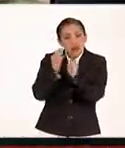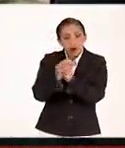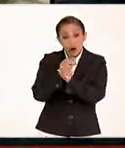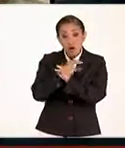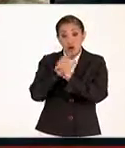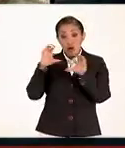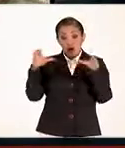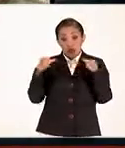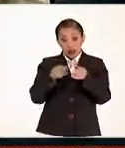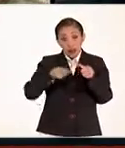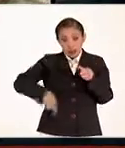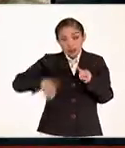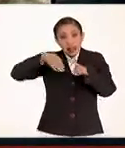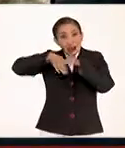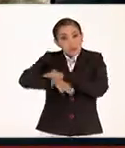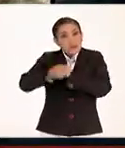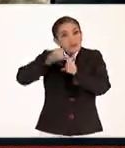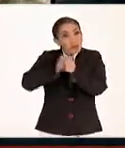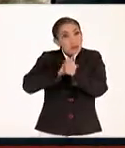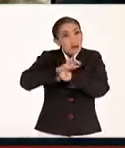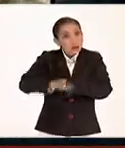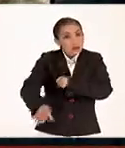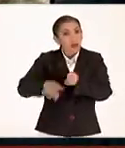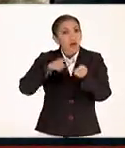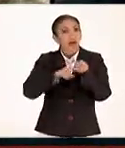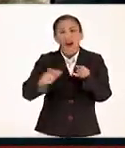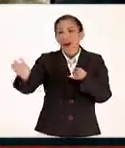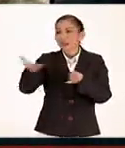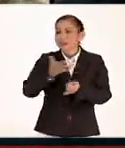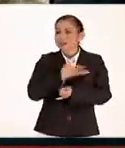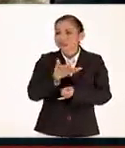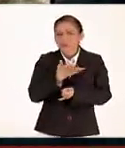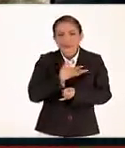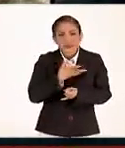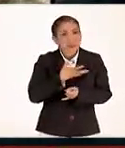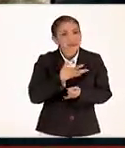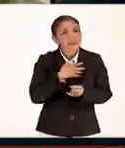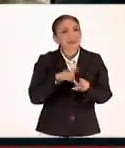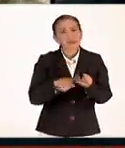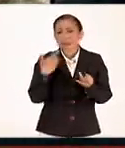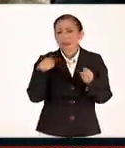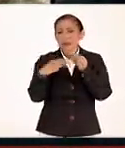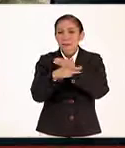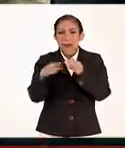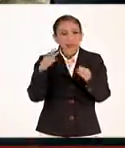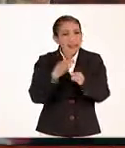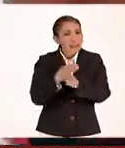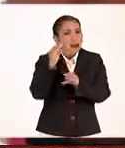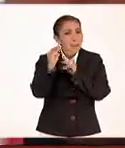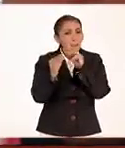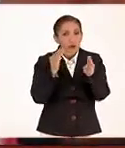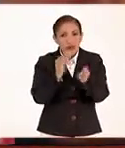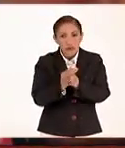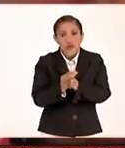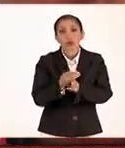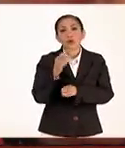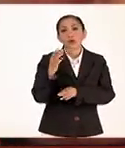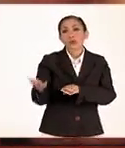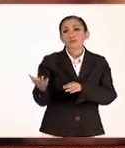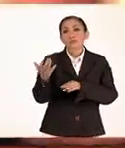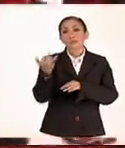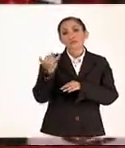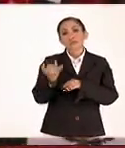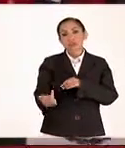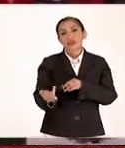globalización nos da acceso a la información a tener este esos materiales de primer mundo de primer momento